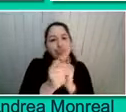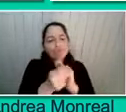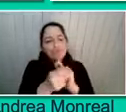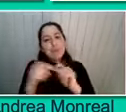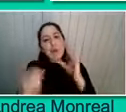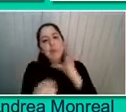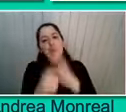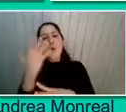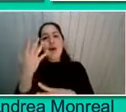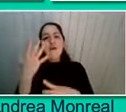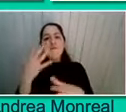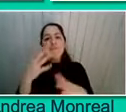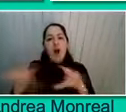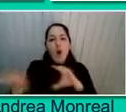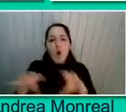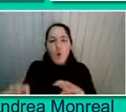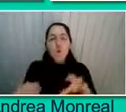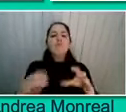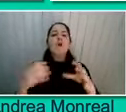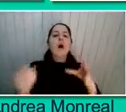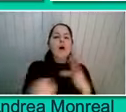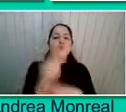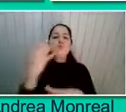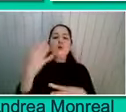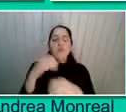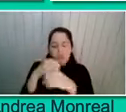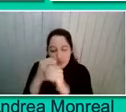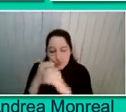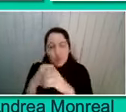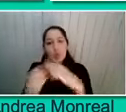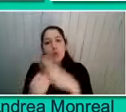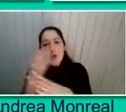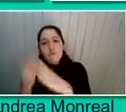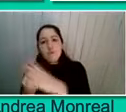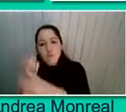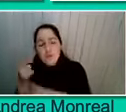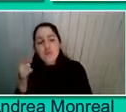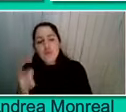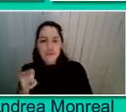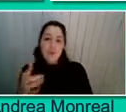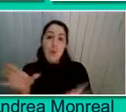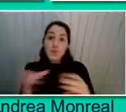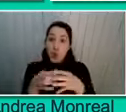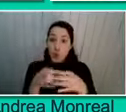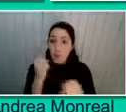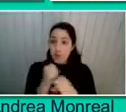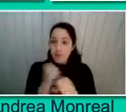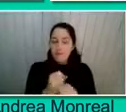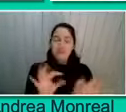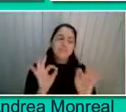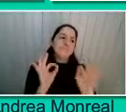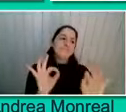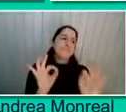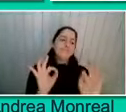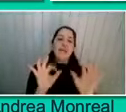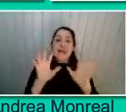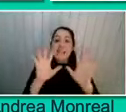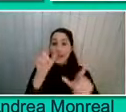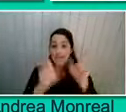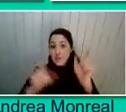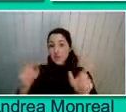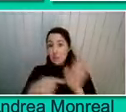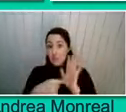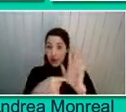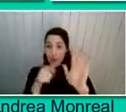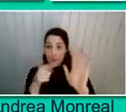a la nueva sonda, al nuevo control, sí. O sea, el equipo es genial. Ese equipo de 10 personas que yo les mostraba ahí